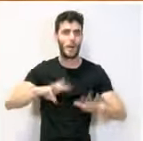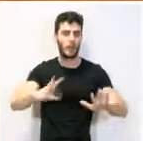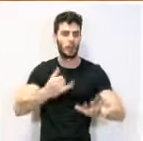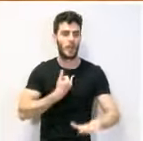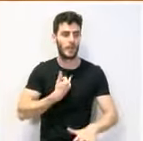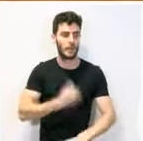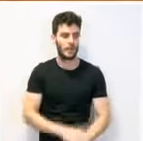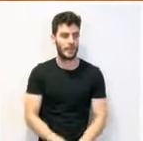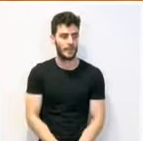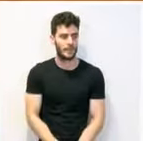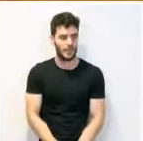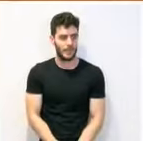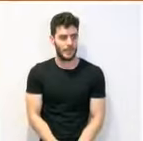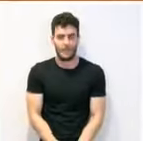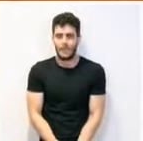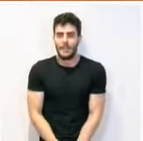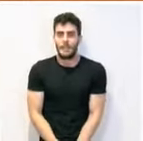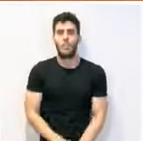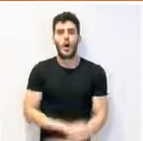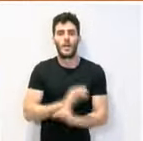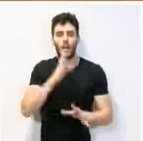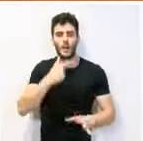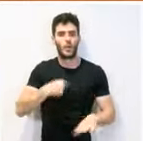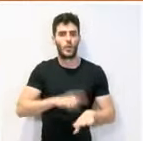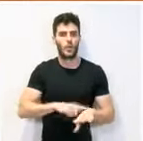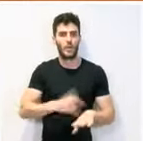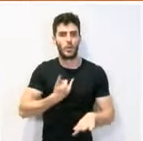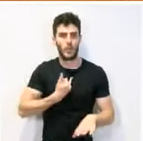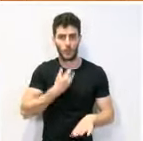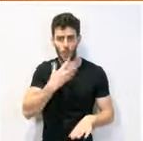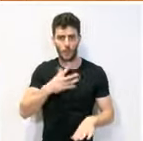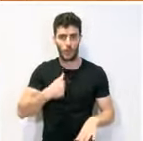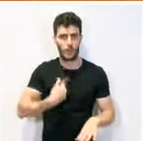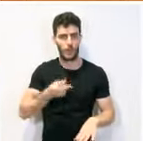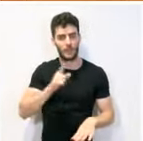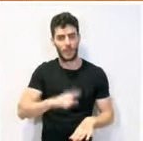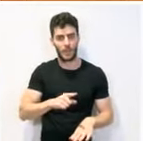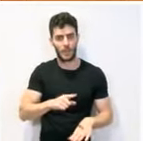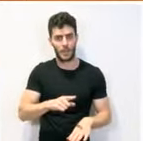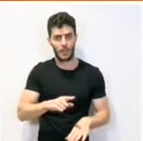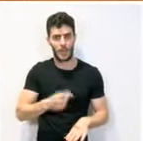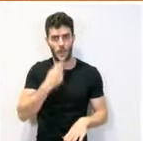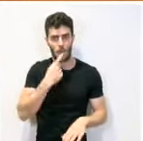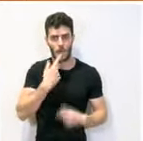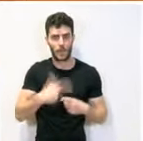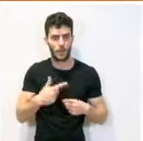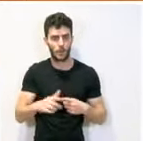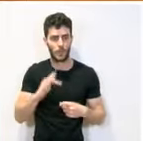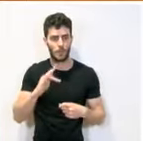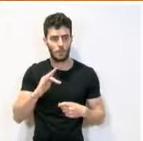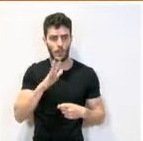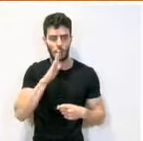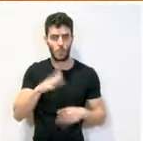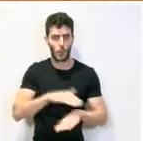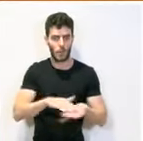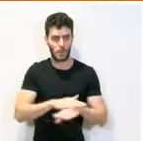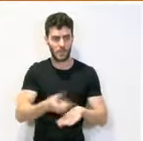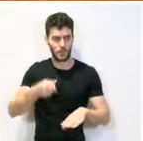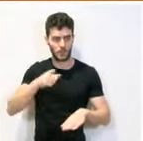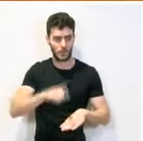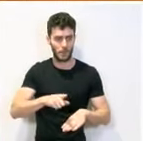pues está, en este momento tengo tiempo, pero intentaré hablar también en positivo, porque es fundamental, ha sido